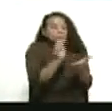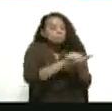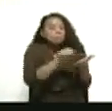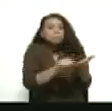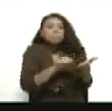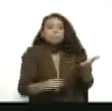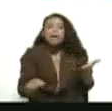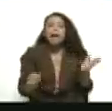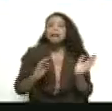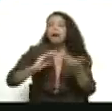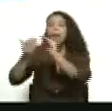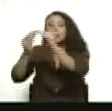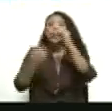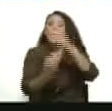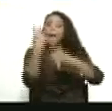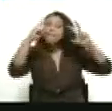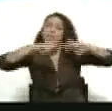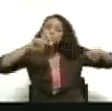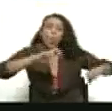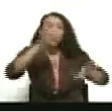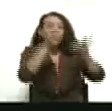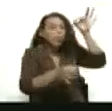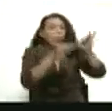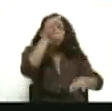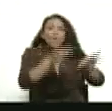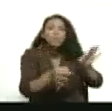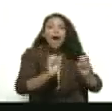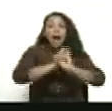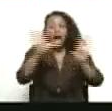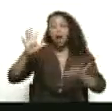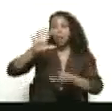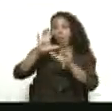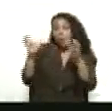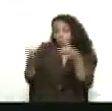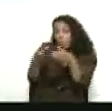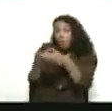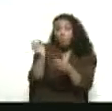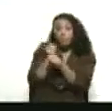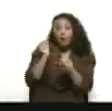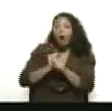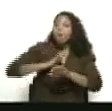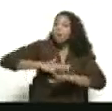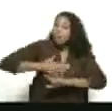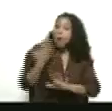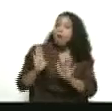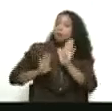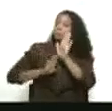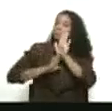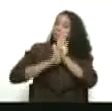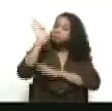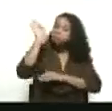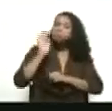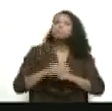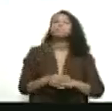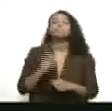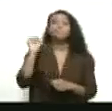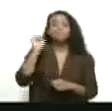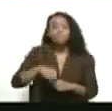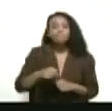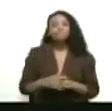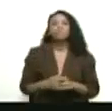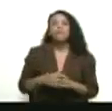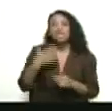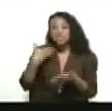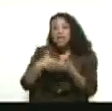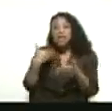la cooperación, la investigación penal, la justicia, de manera que nosotros podamos avanzar. Y se